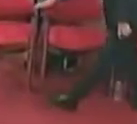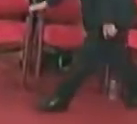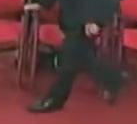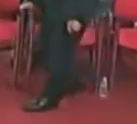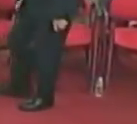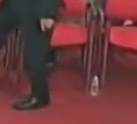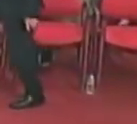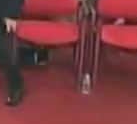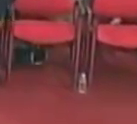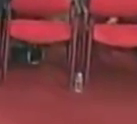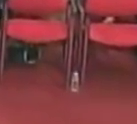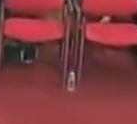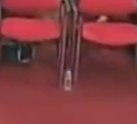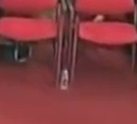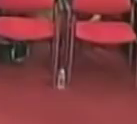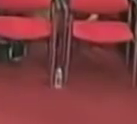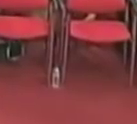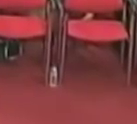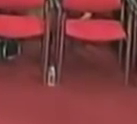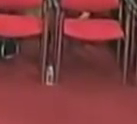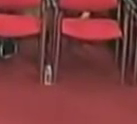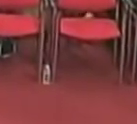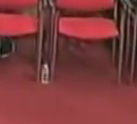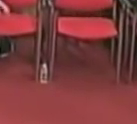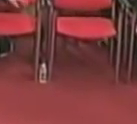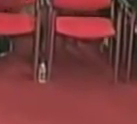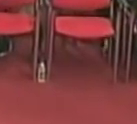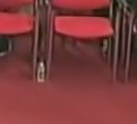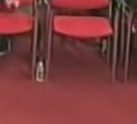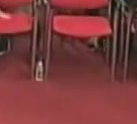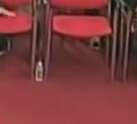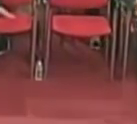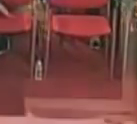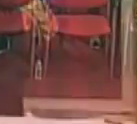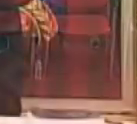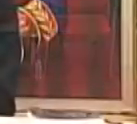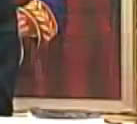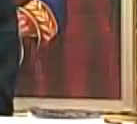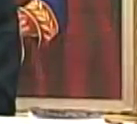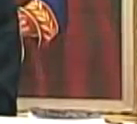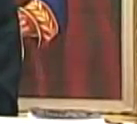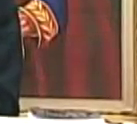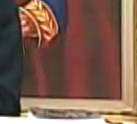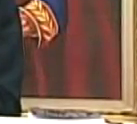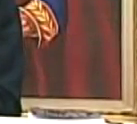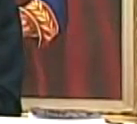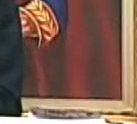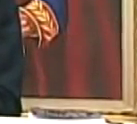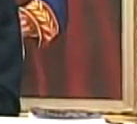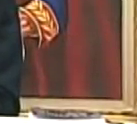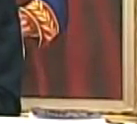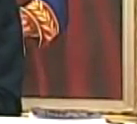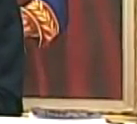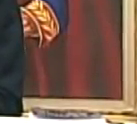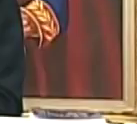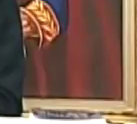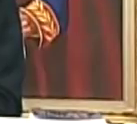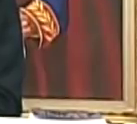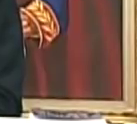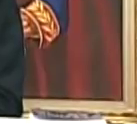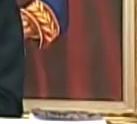Siempre las cosas de última hora. Un saludo a los constituyentes y las constituyentes presentes,